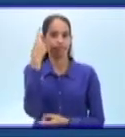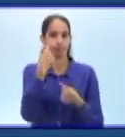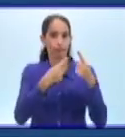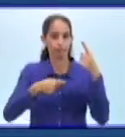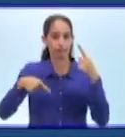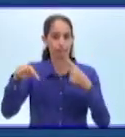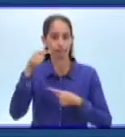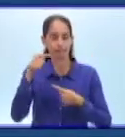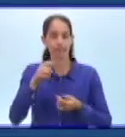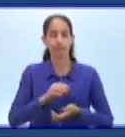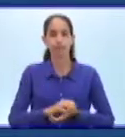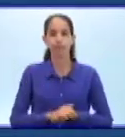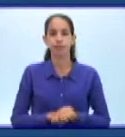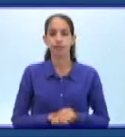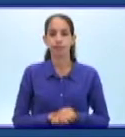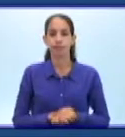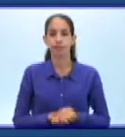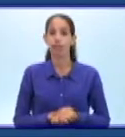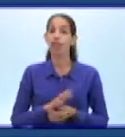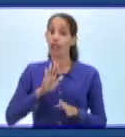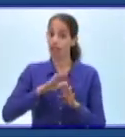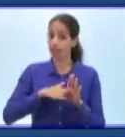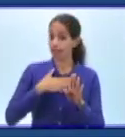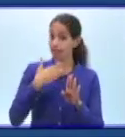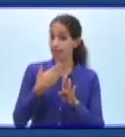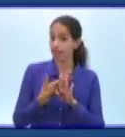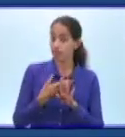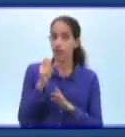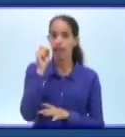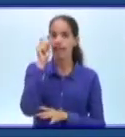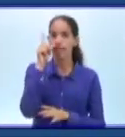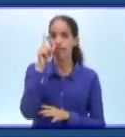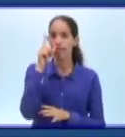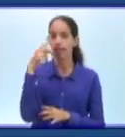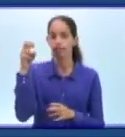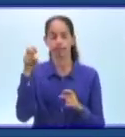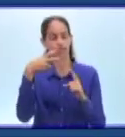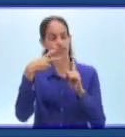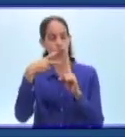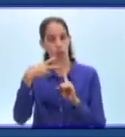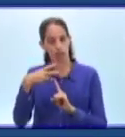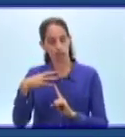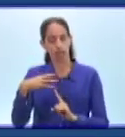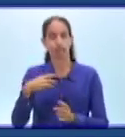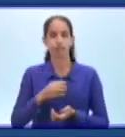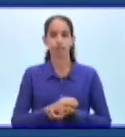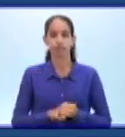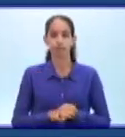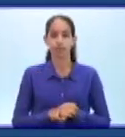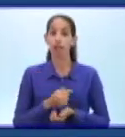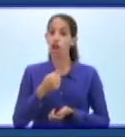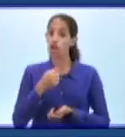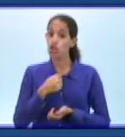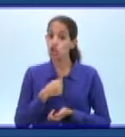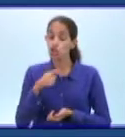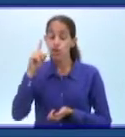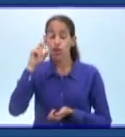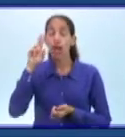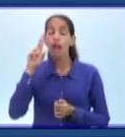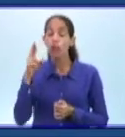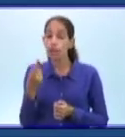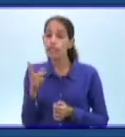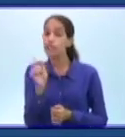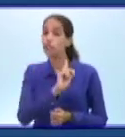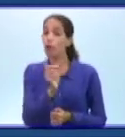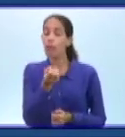tiene ideas secundarias. Ajuste al tema. Todo lo que yo plantee